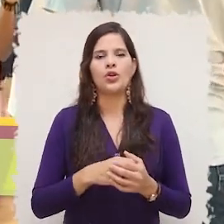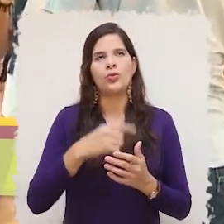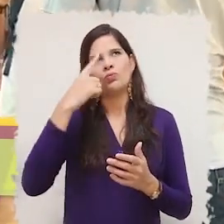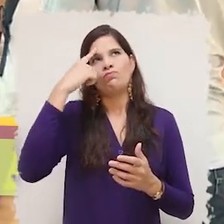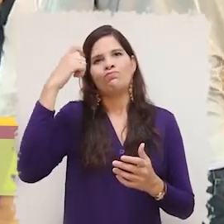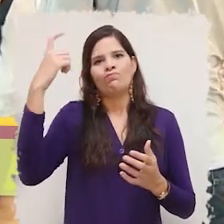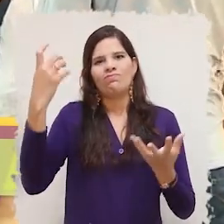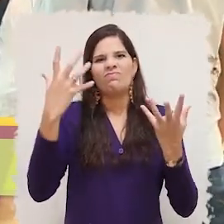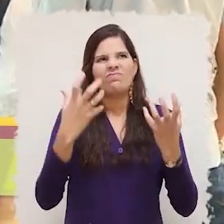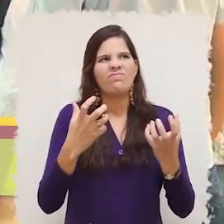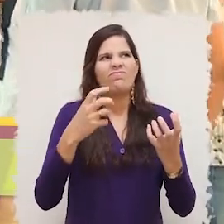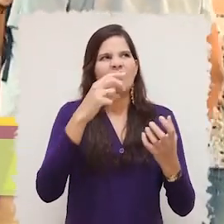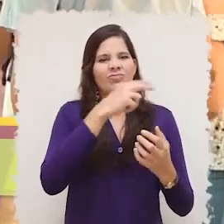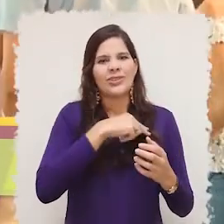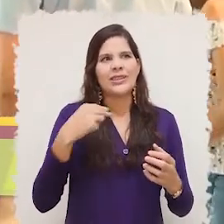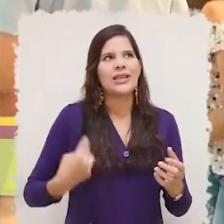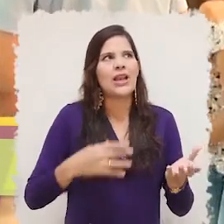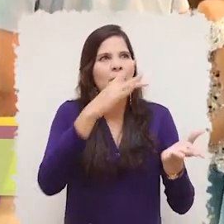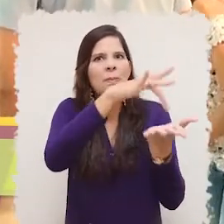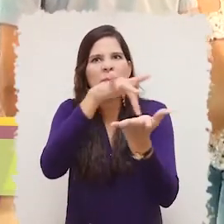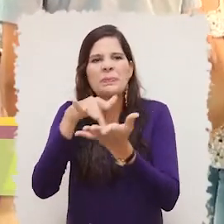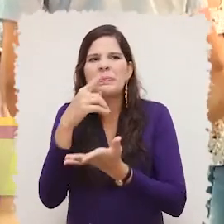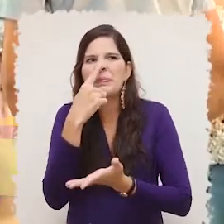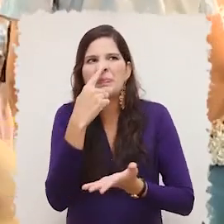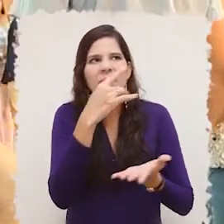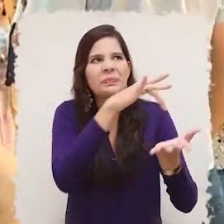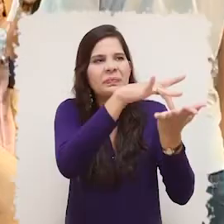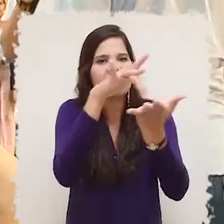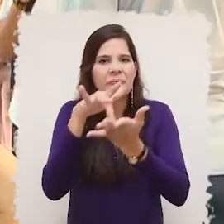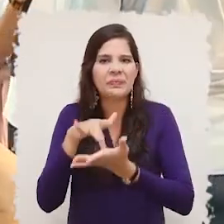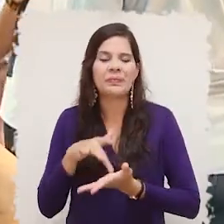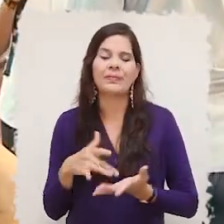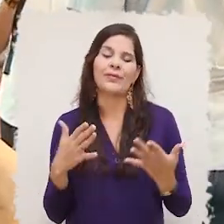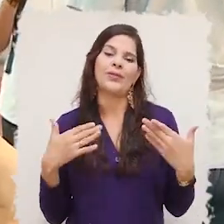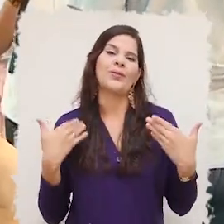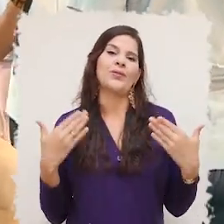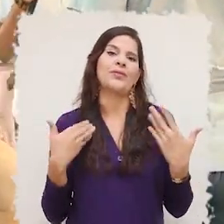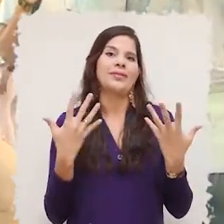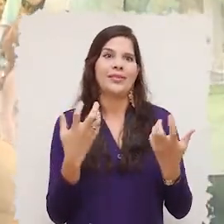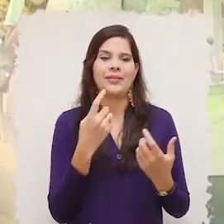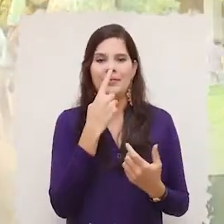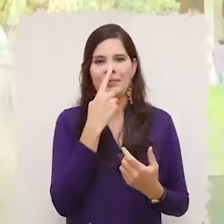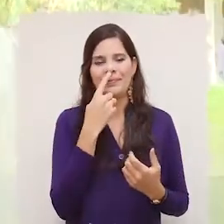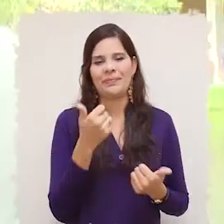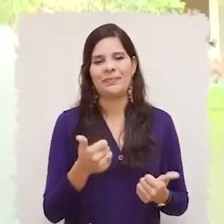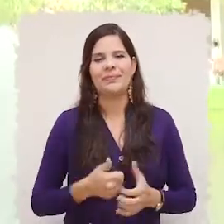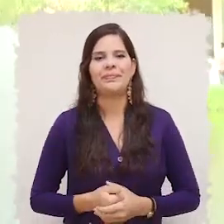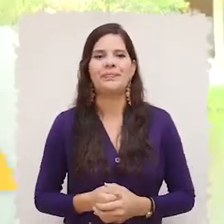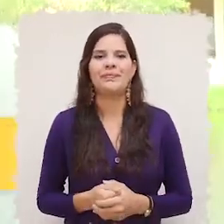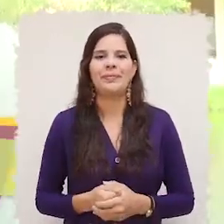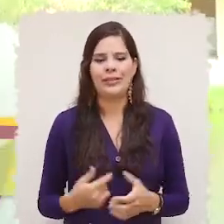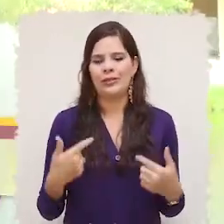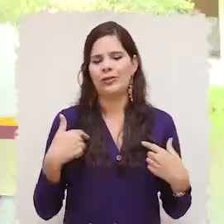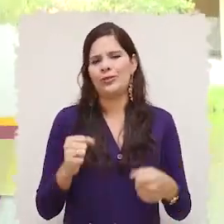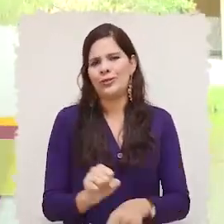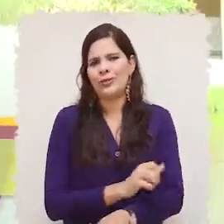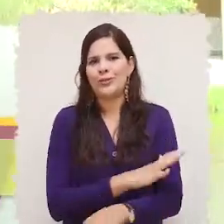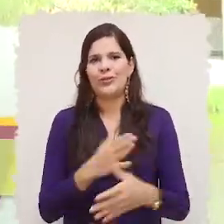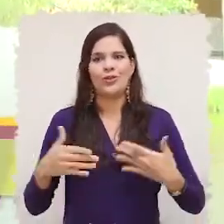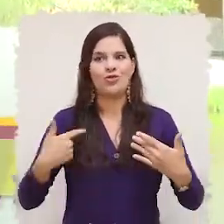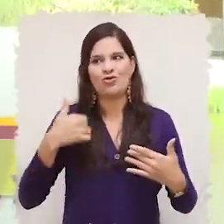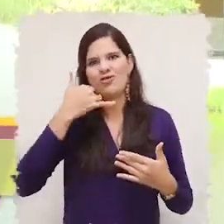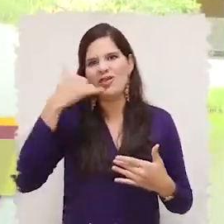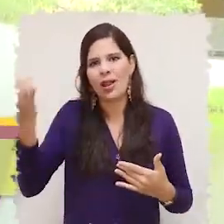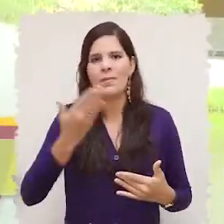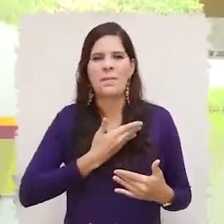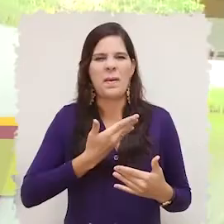decirlo así, y conocer muchas ciudades que a lo largo de la vida uno ha ido estudiando. No, pues imagínate qué emoción, ya quiero llamar